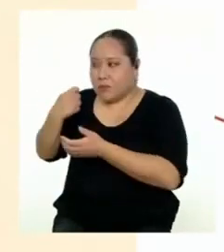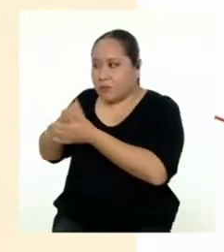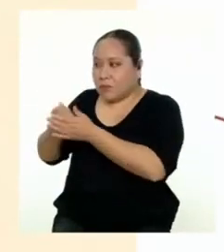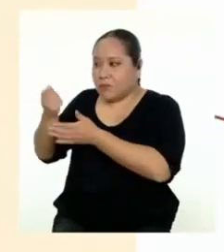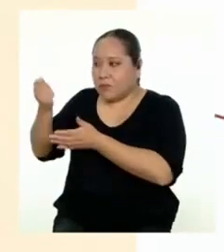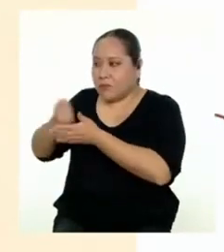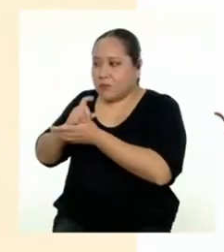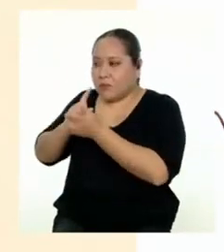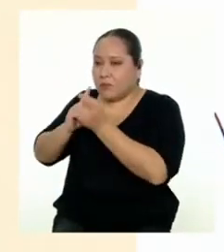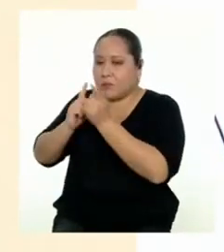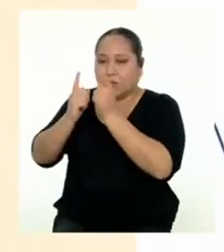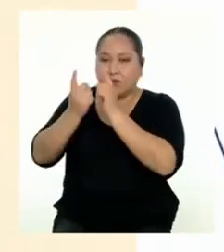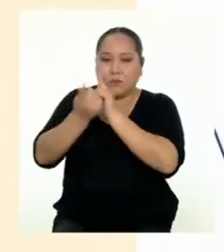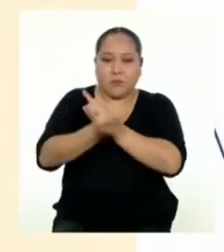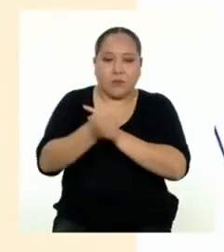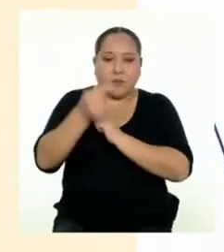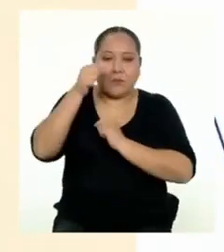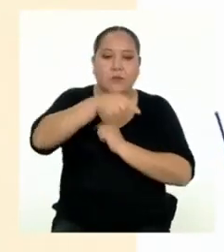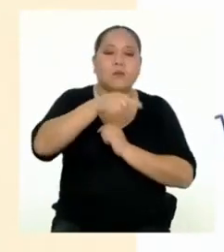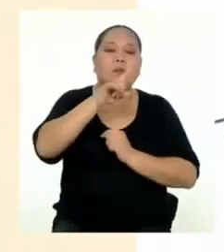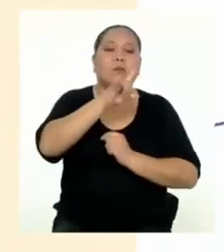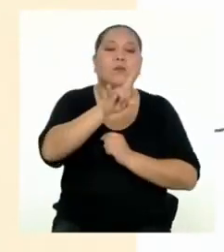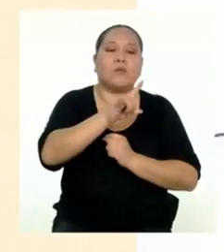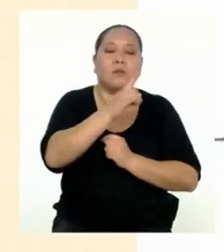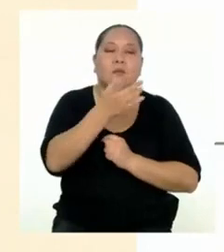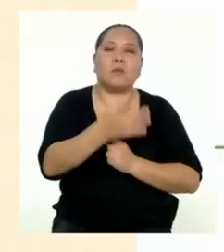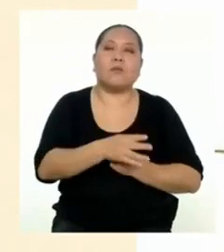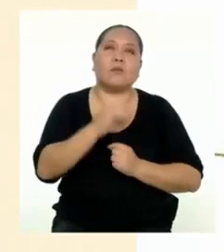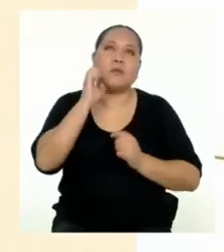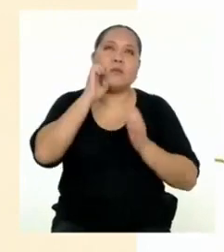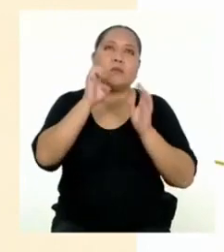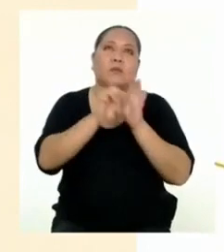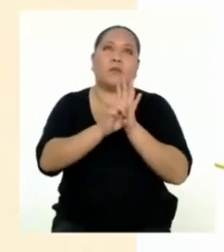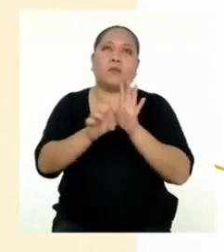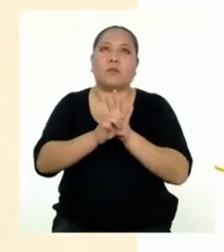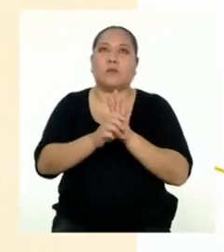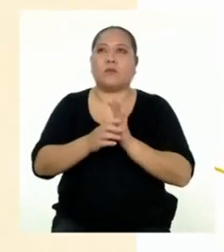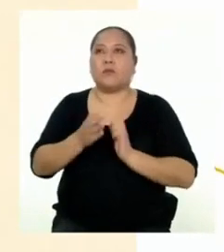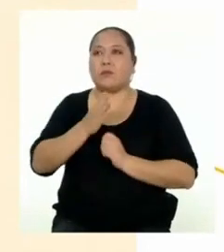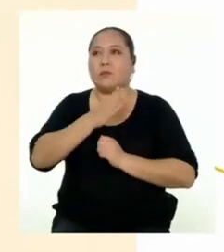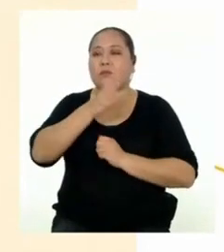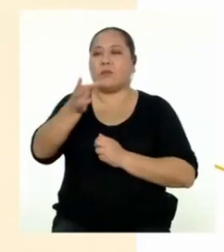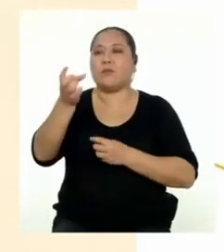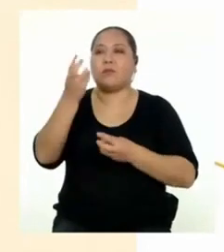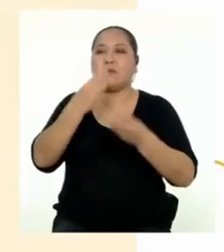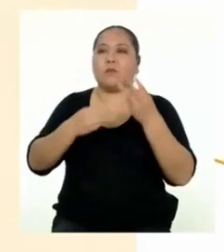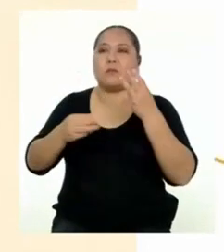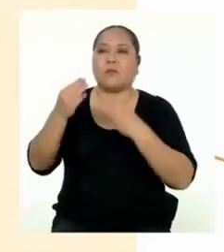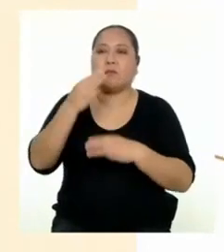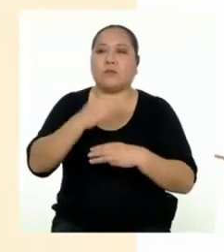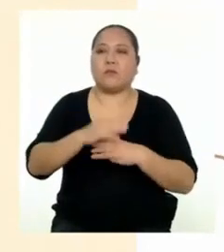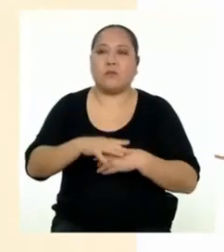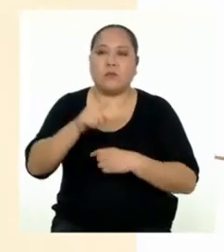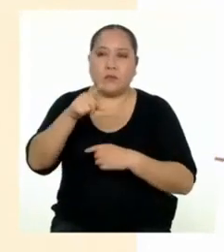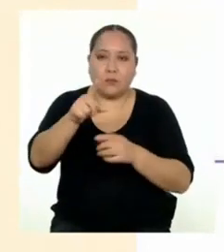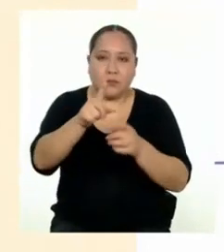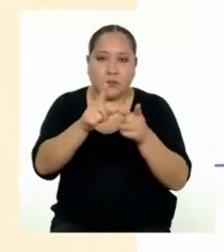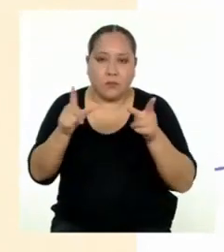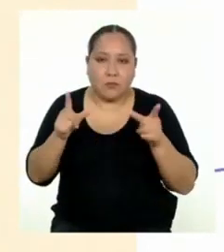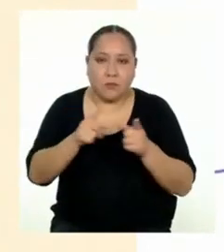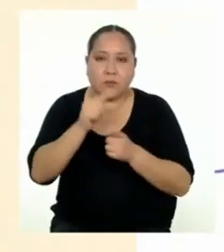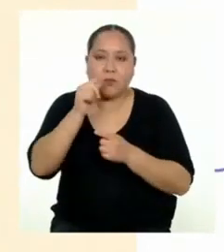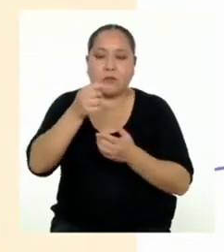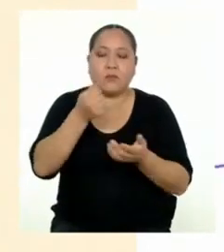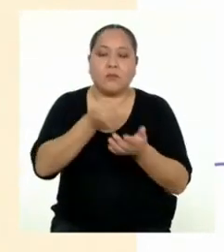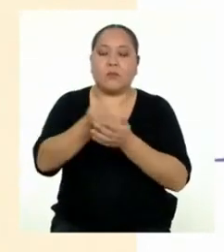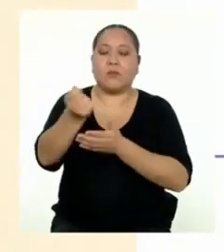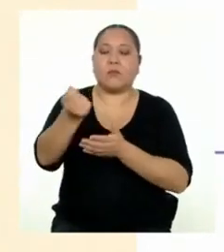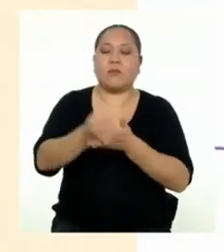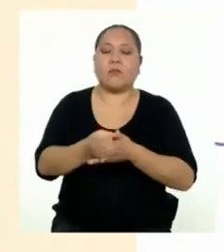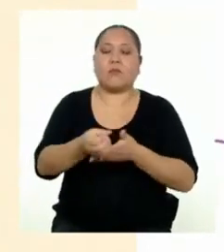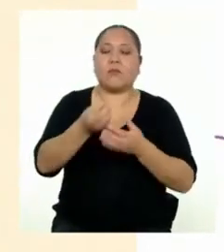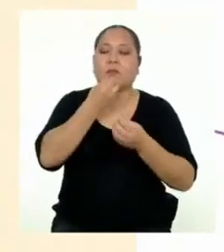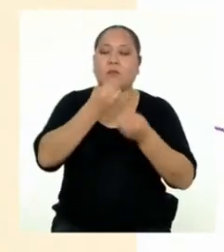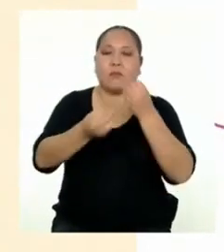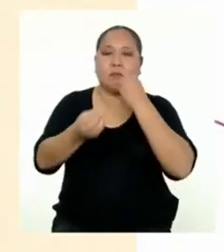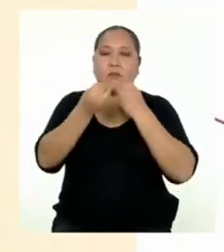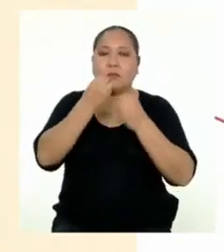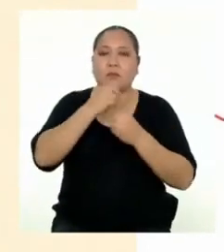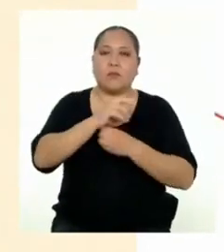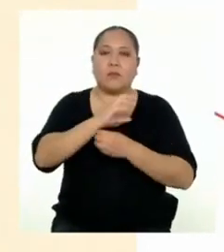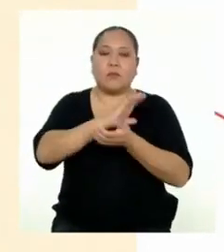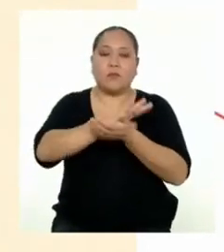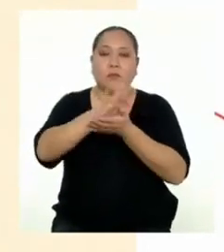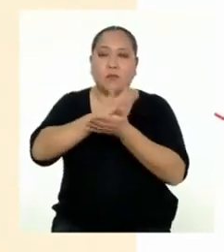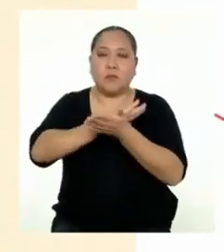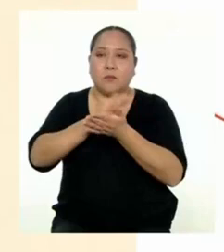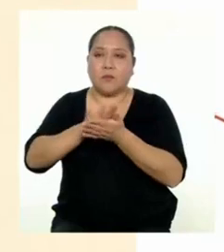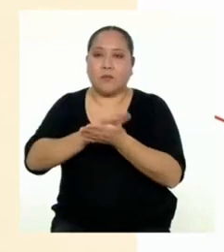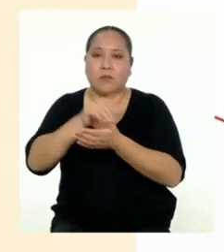capaz de ser de utilidad al consumidor. Por ejemplo, acudir al mercado de abastos de tu localidad para adquirir alimentos y útiles